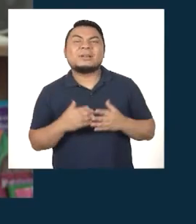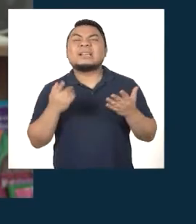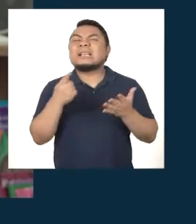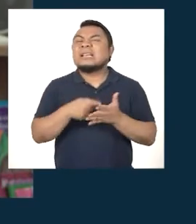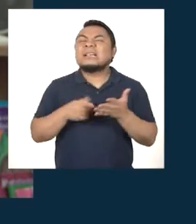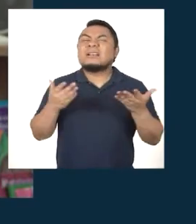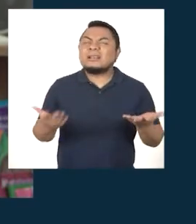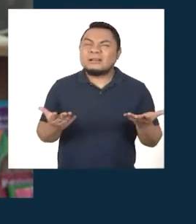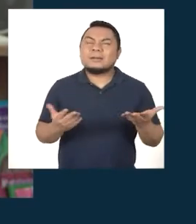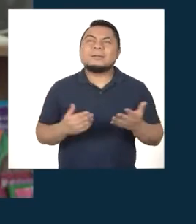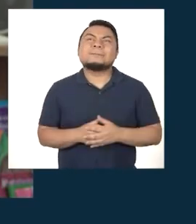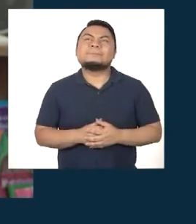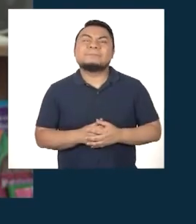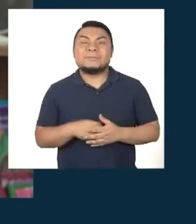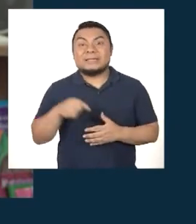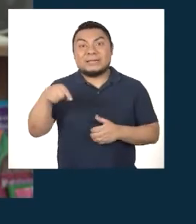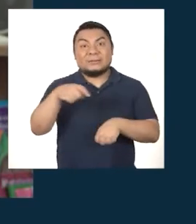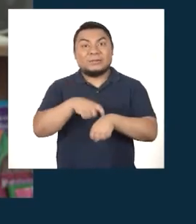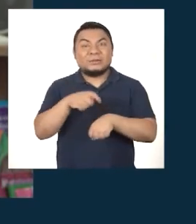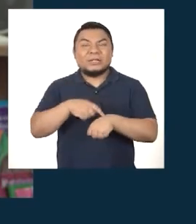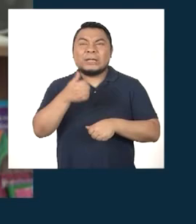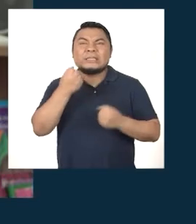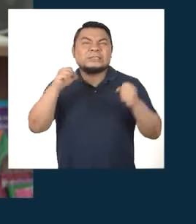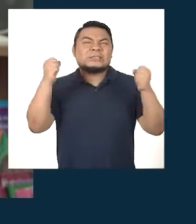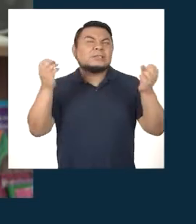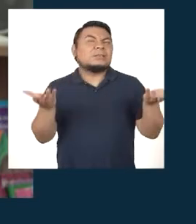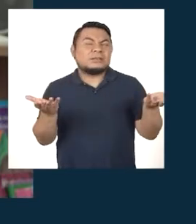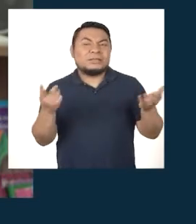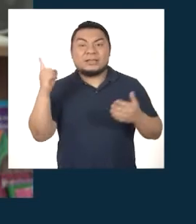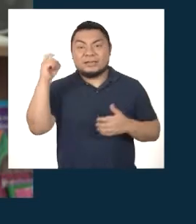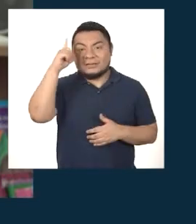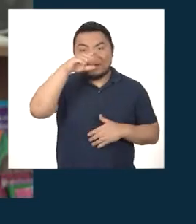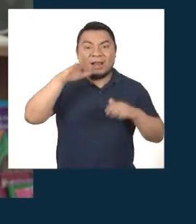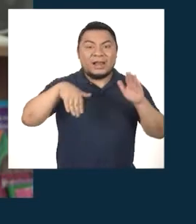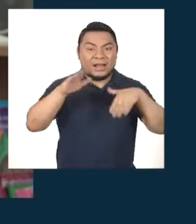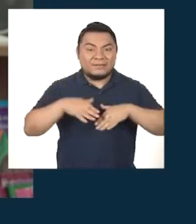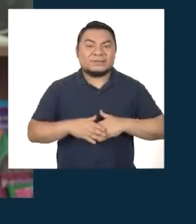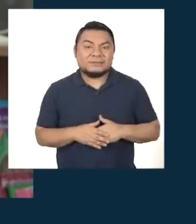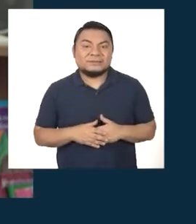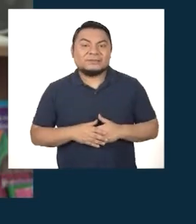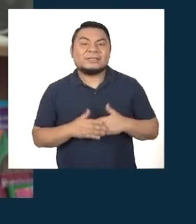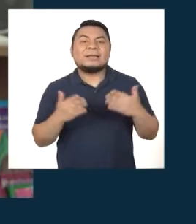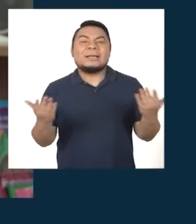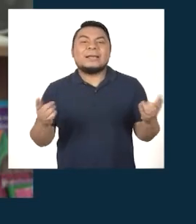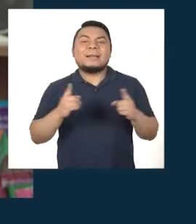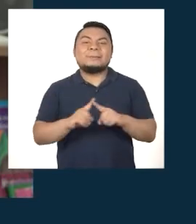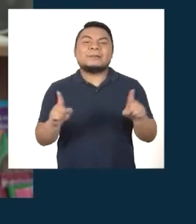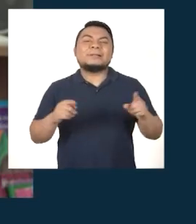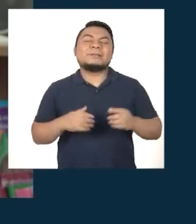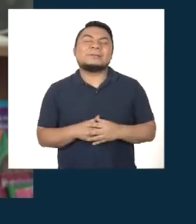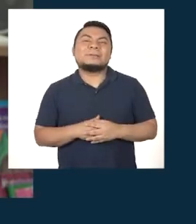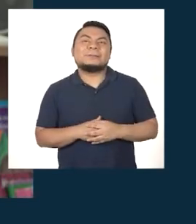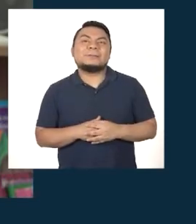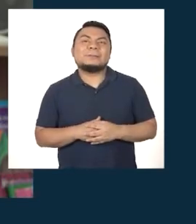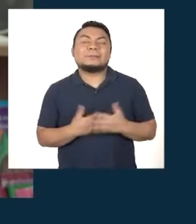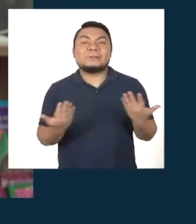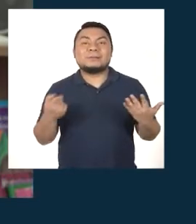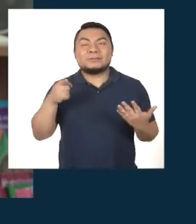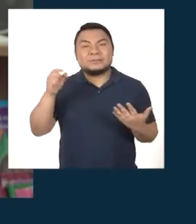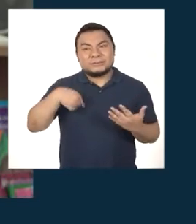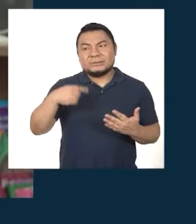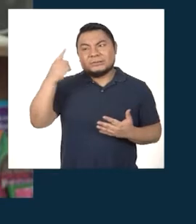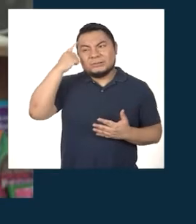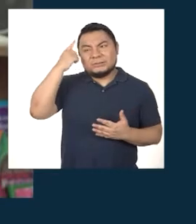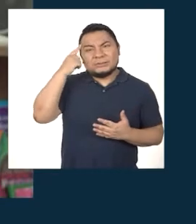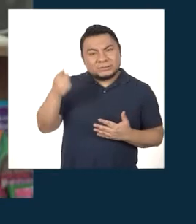¿qué hay en ese momento de impaciencia? Es difícil a veces, ¿no? Pero el darme